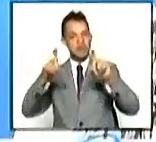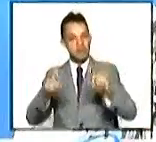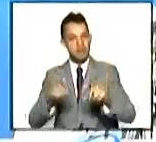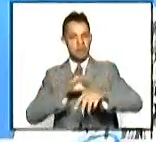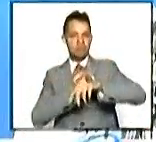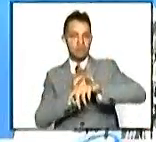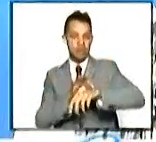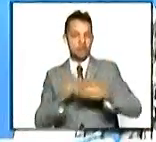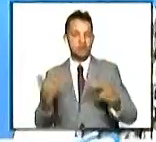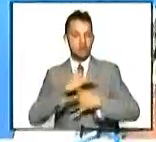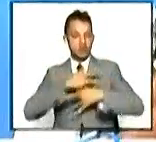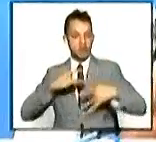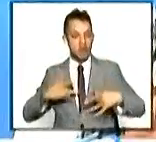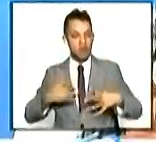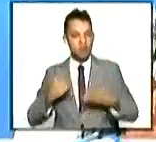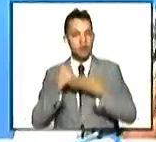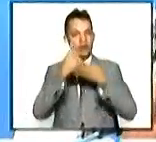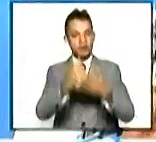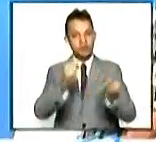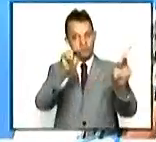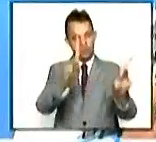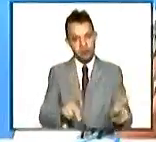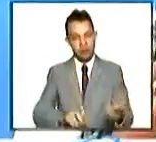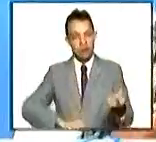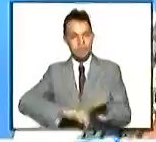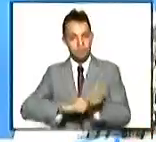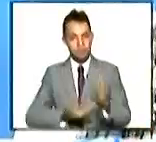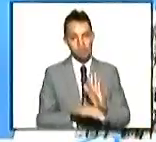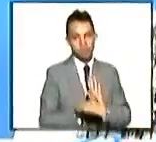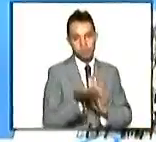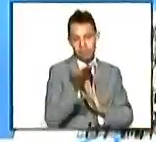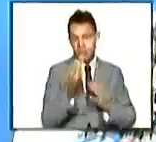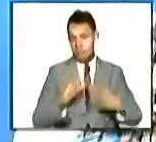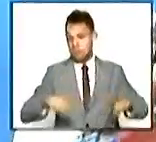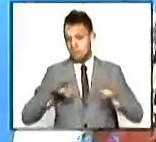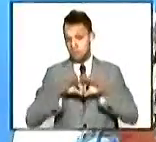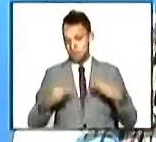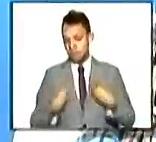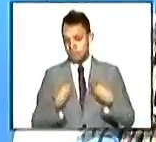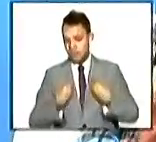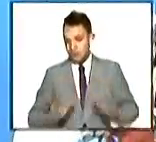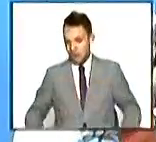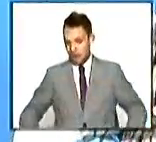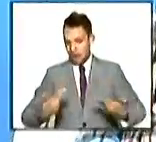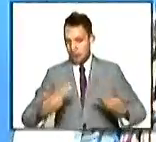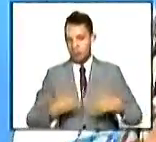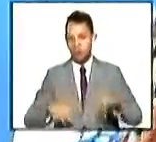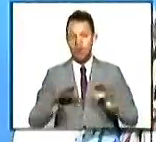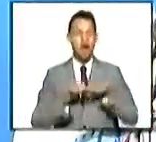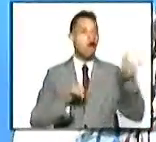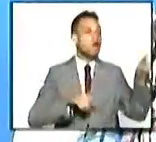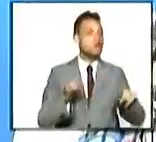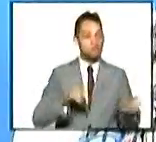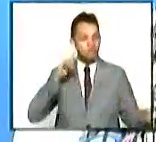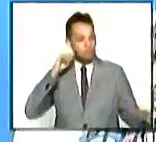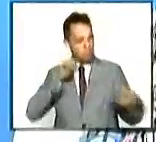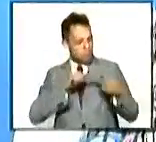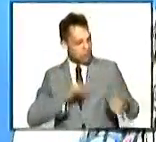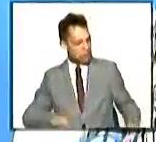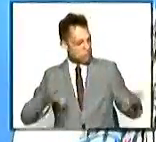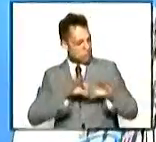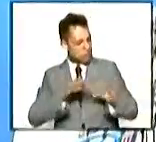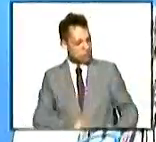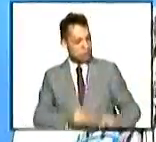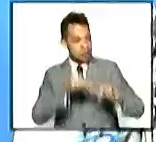ver con el mejoramiento de nuestra calidad de vida. Eso es innegable, eso es fundamental. Siempre tenemos